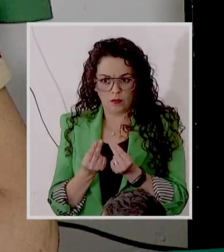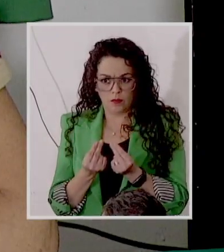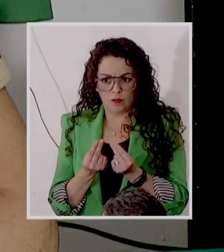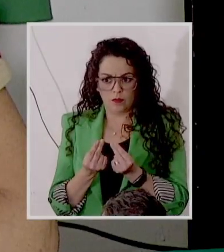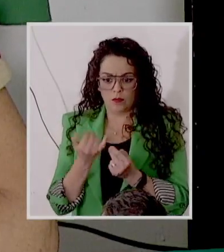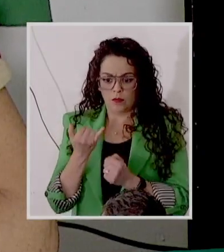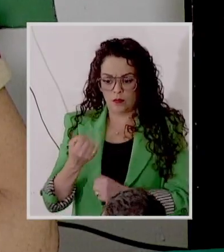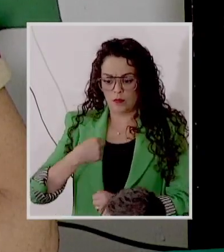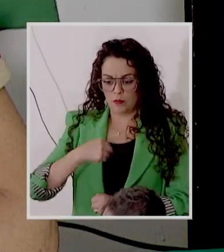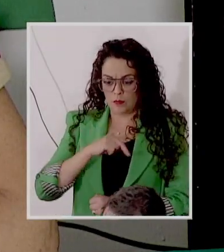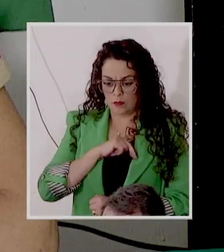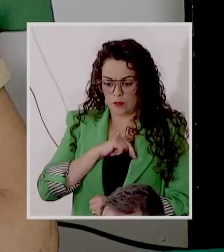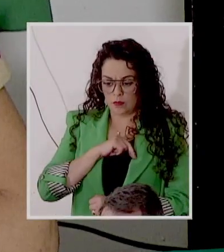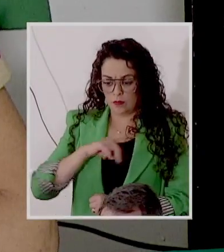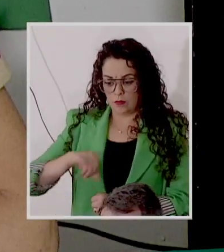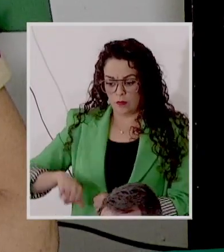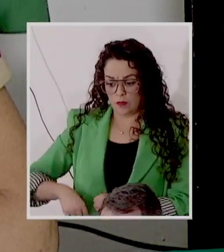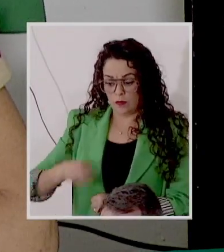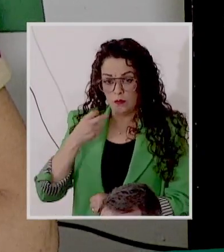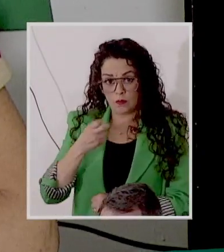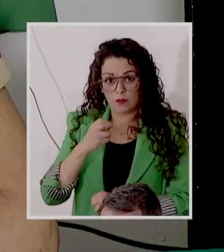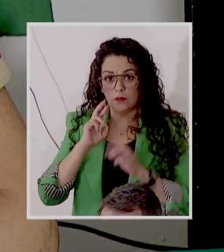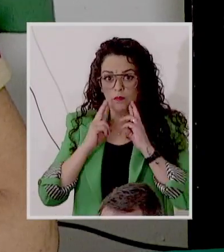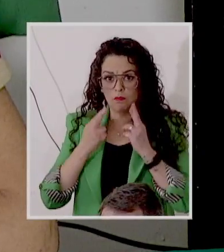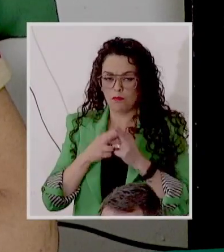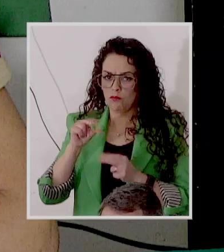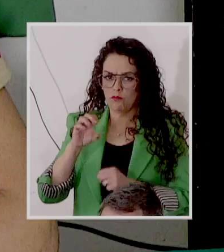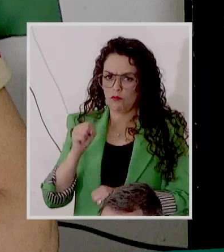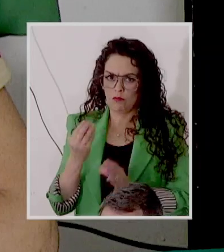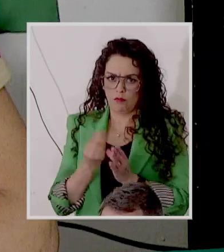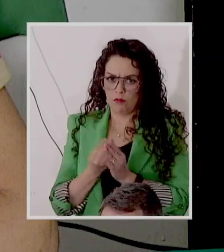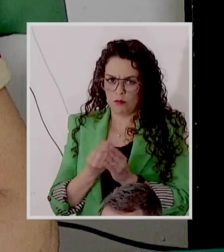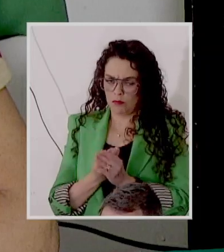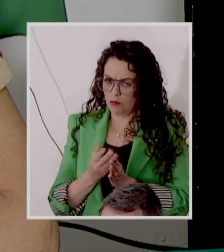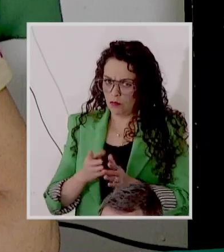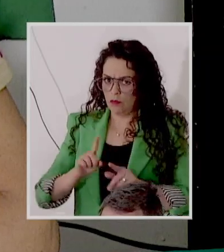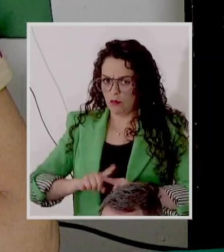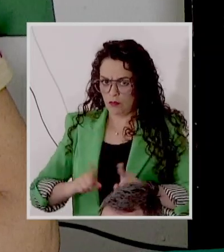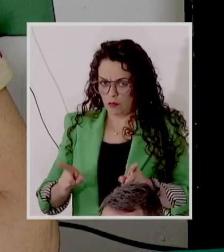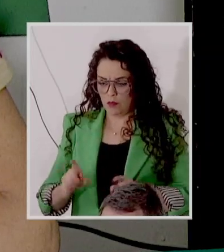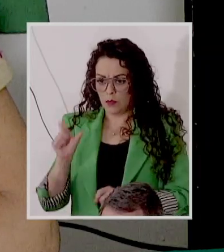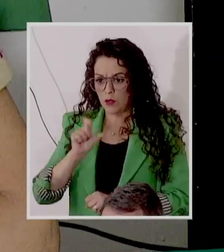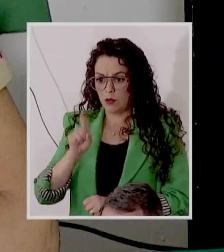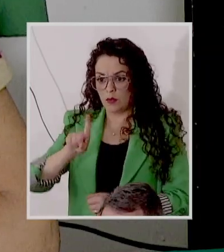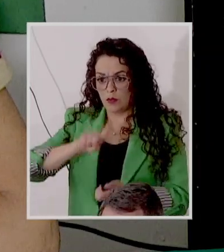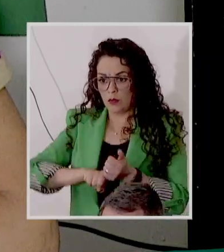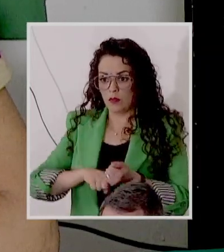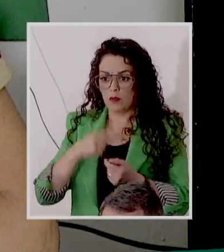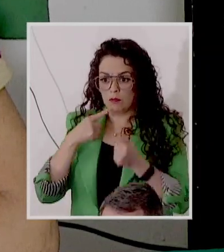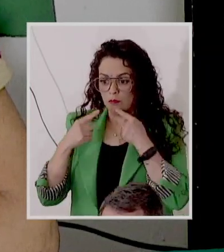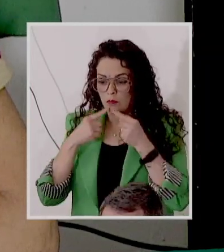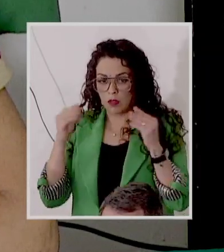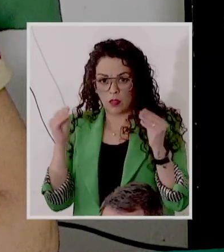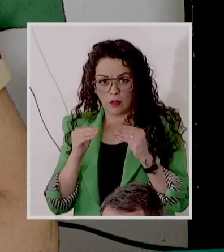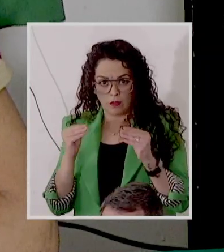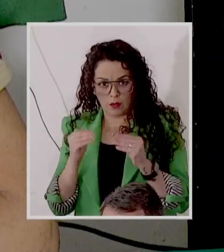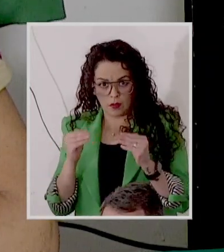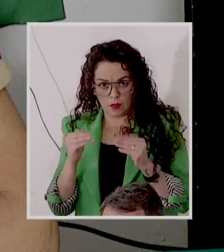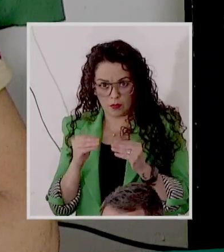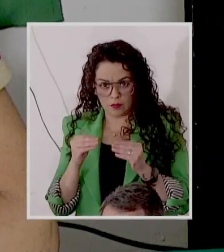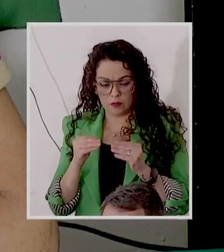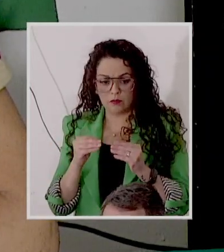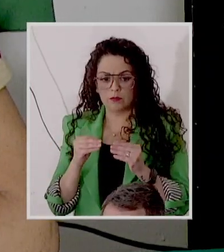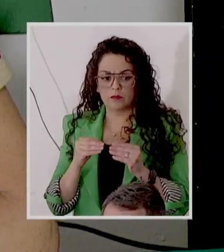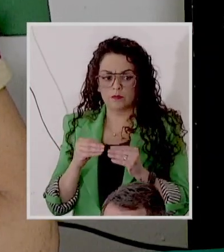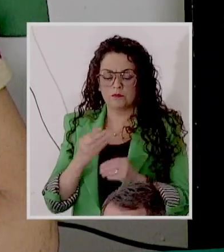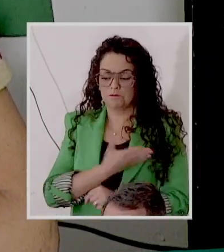ocupa no tiene ese carácter. Respecto al tipo de debate en una sesión del constituyente permanente, esta